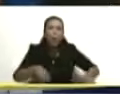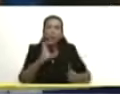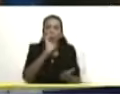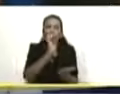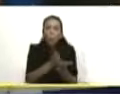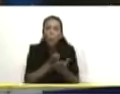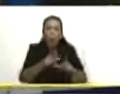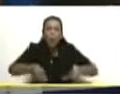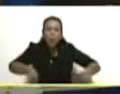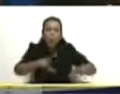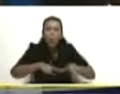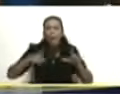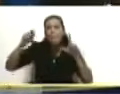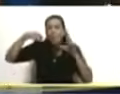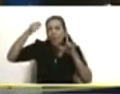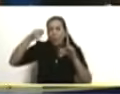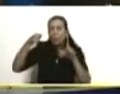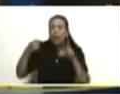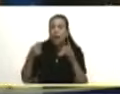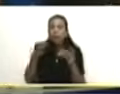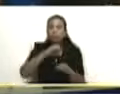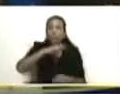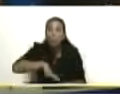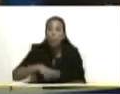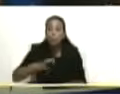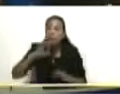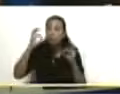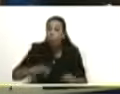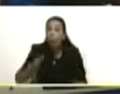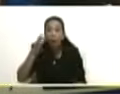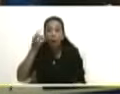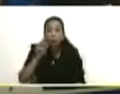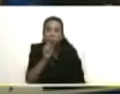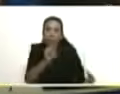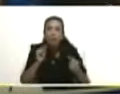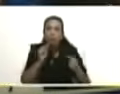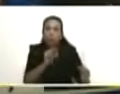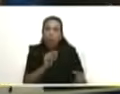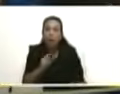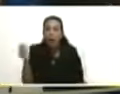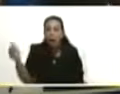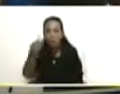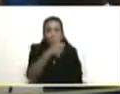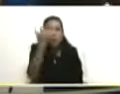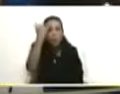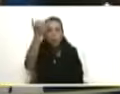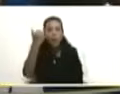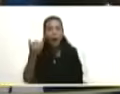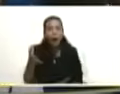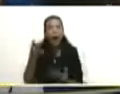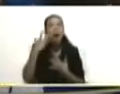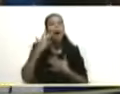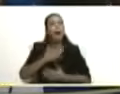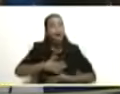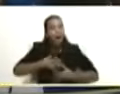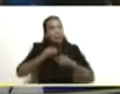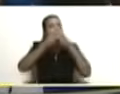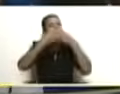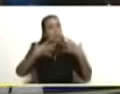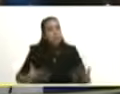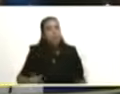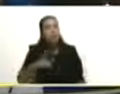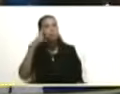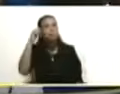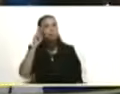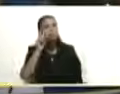cultural, ver una película, ver un documental juntos, debatirla y que cada quien aprecie todo lo que